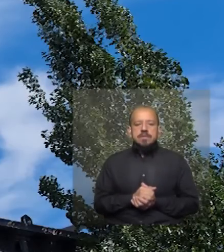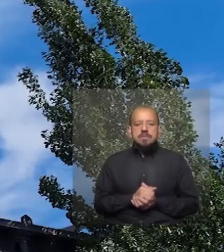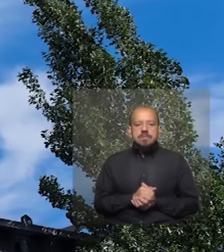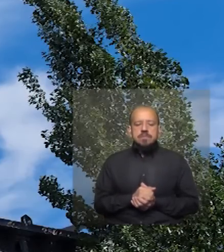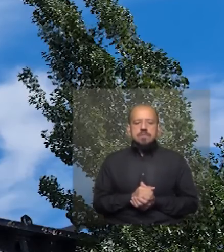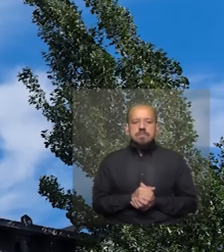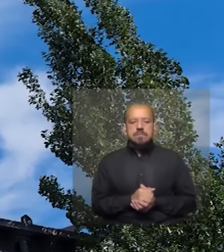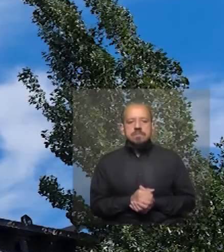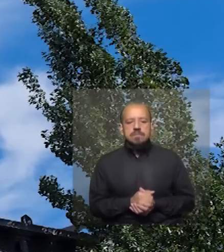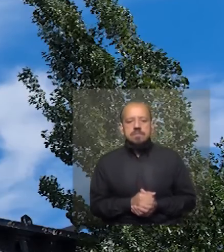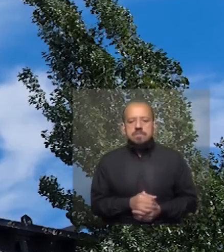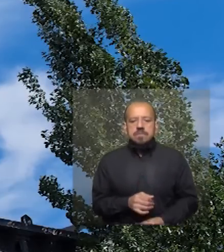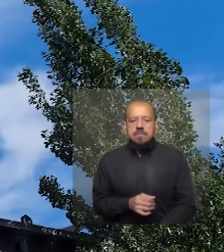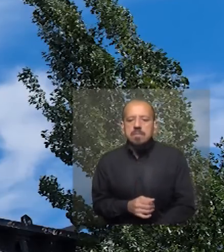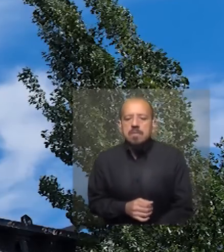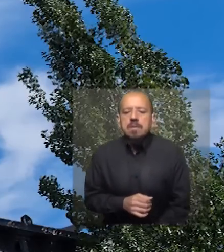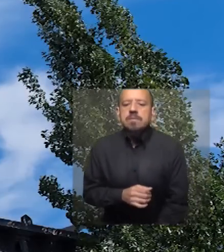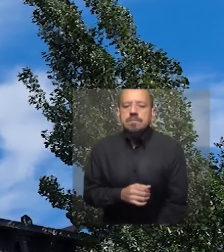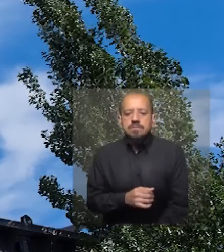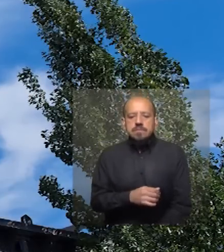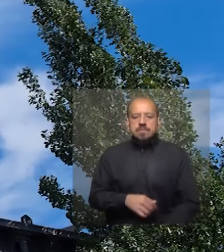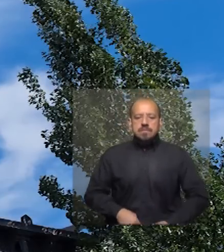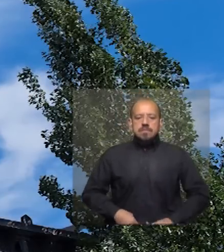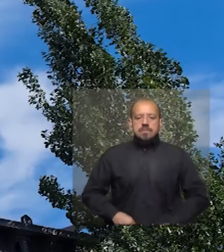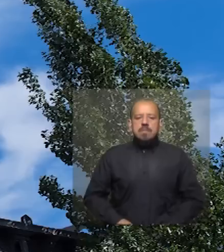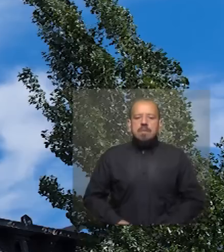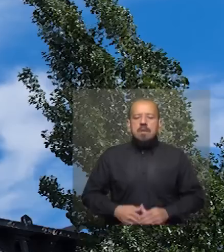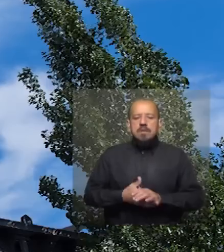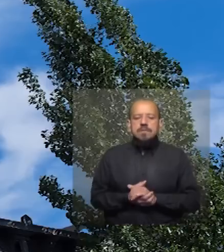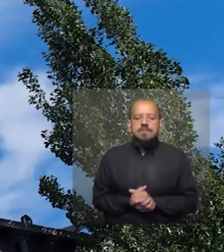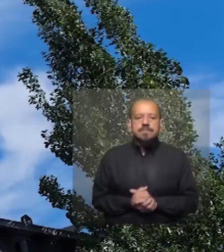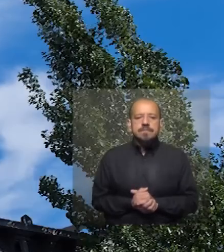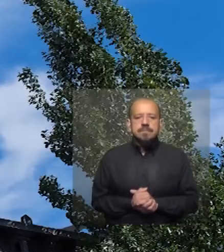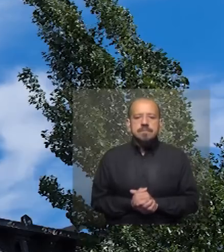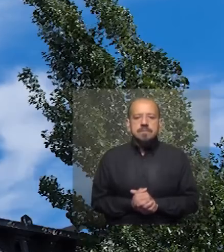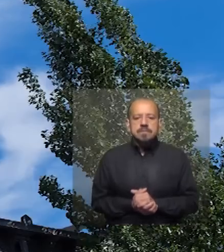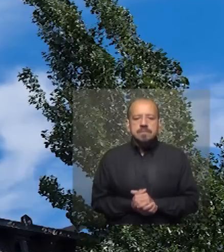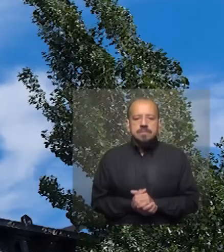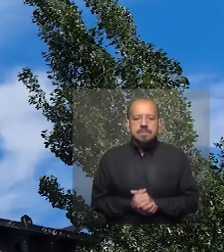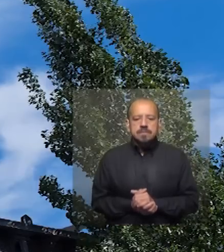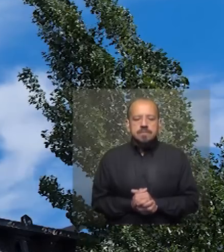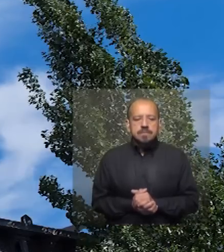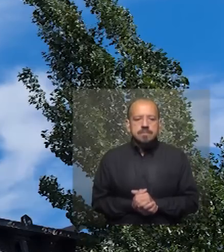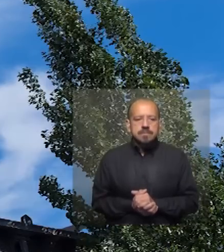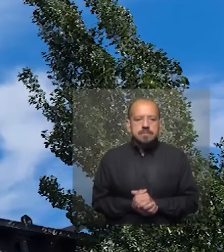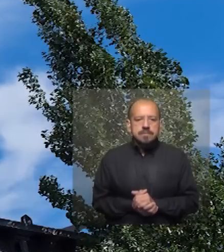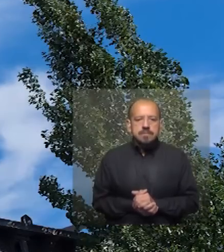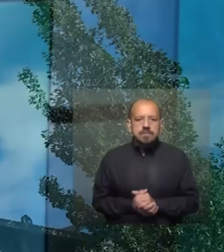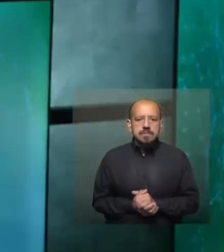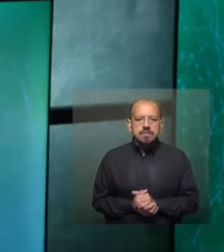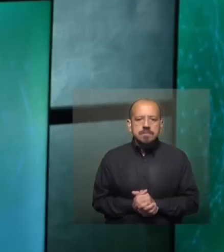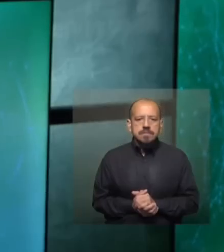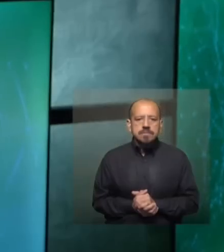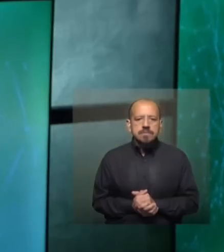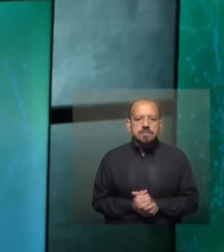en el corazón de un barrio donde late la ciudad mercado de historias mercado de historia